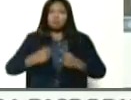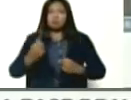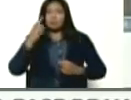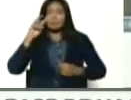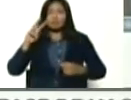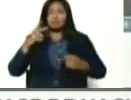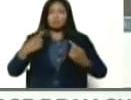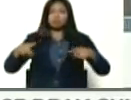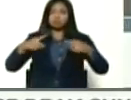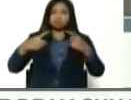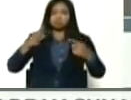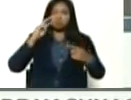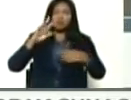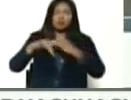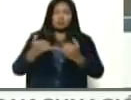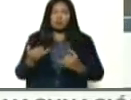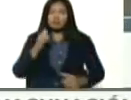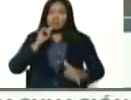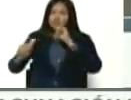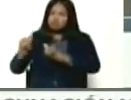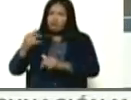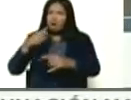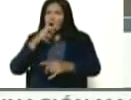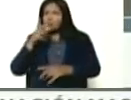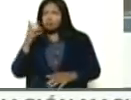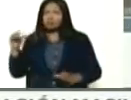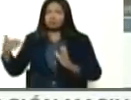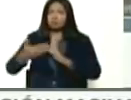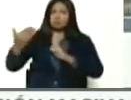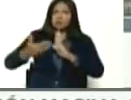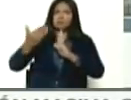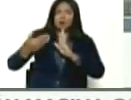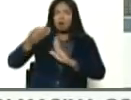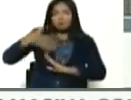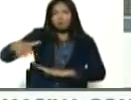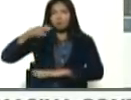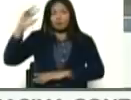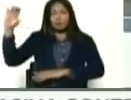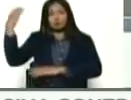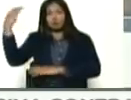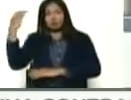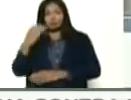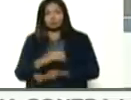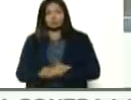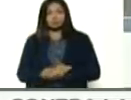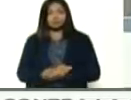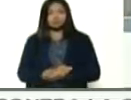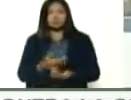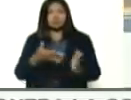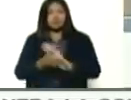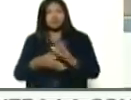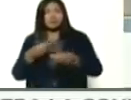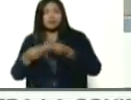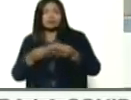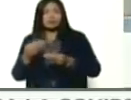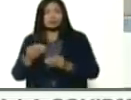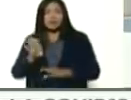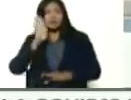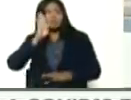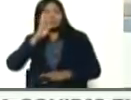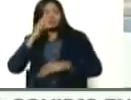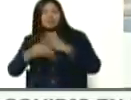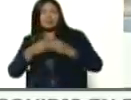concierto de las naciones para denunciar la masacre contra el pueblo de colombia que va a ser la alta comisionada michelle